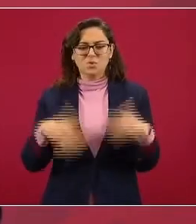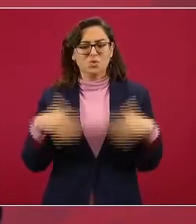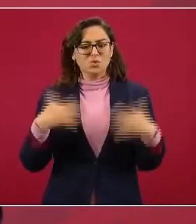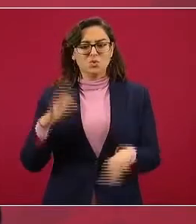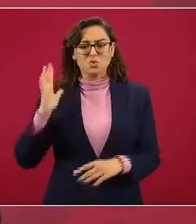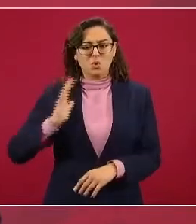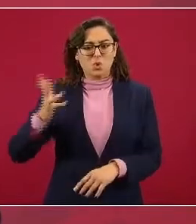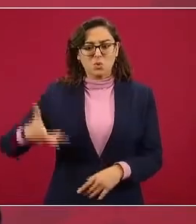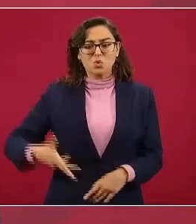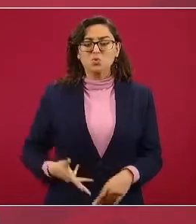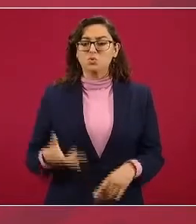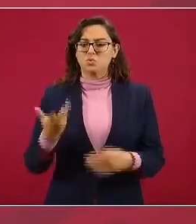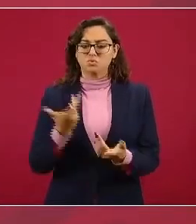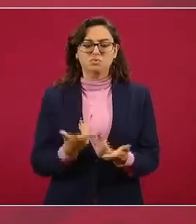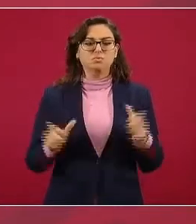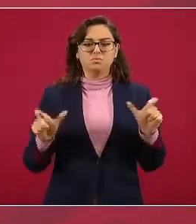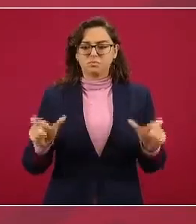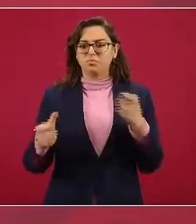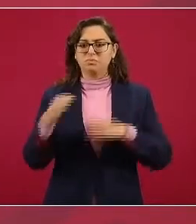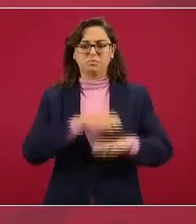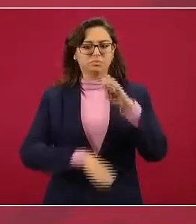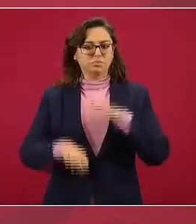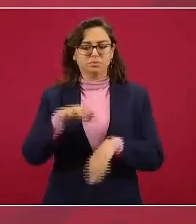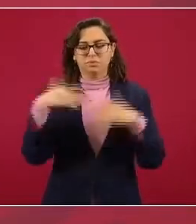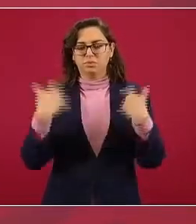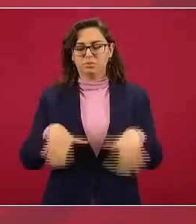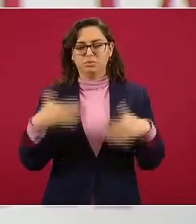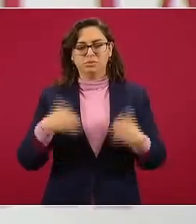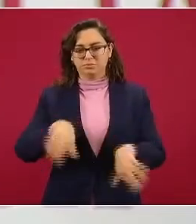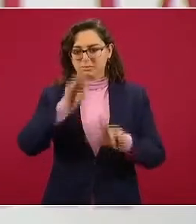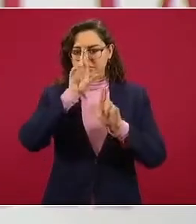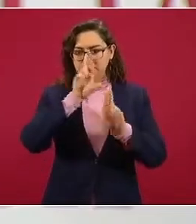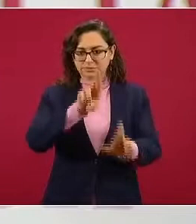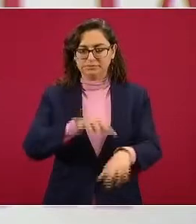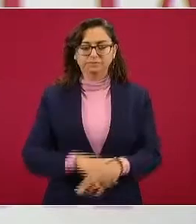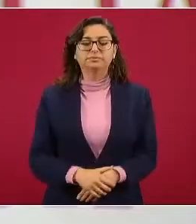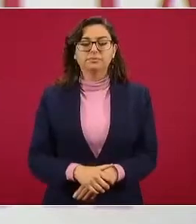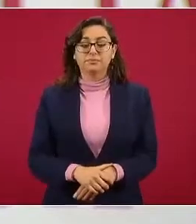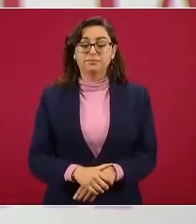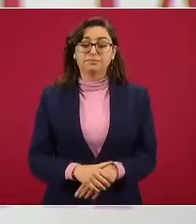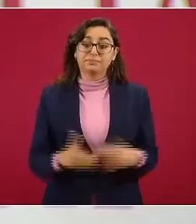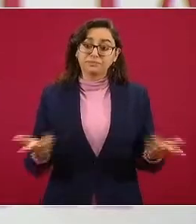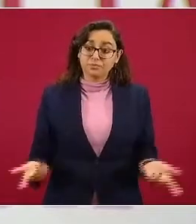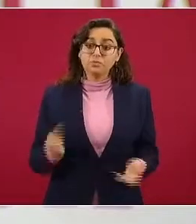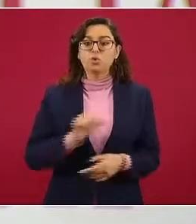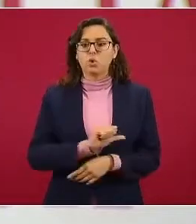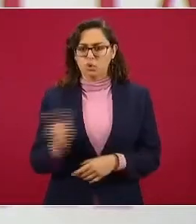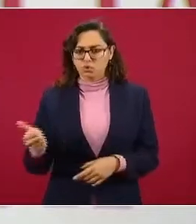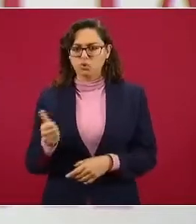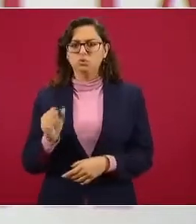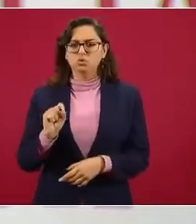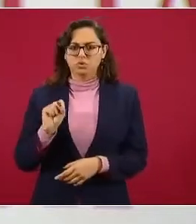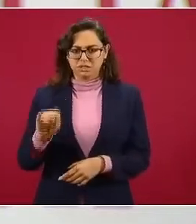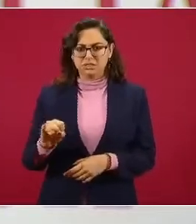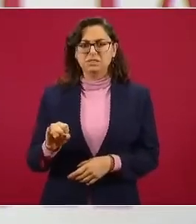los consulados, en las embajadas, les tenemos un profundo respeto, y también ha habido grandes personalidades